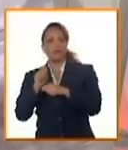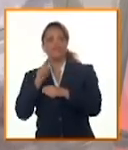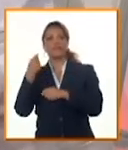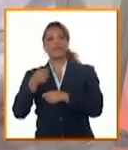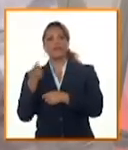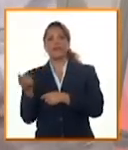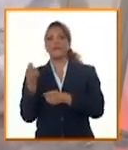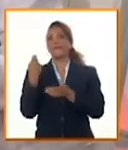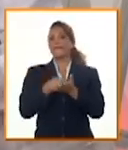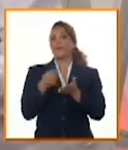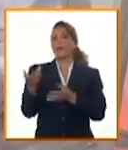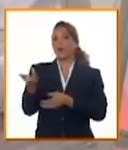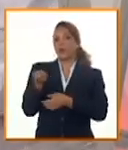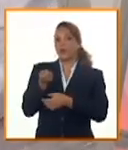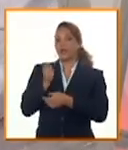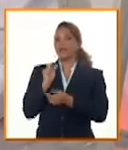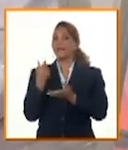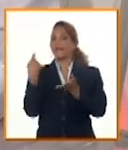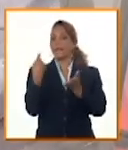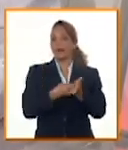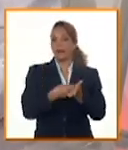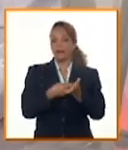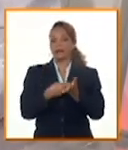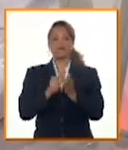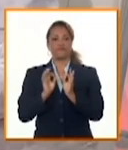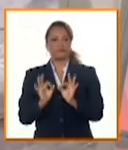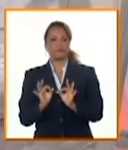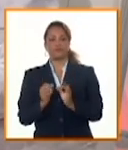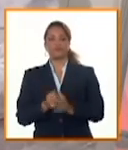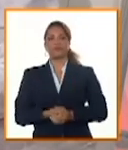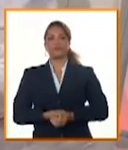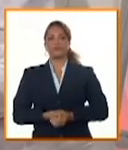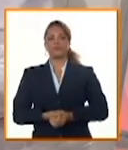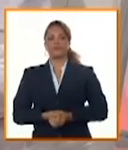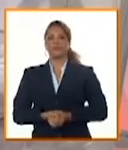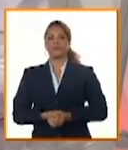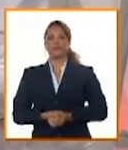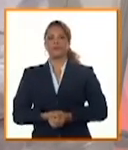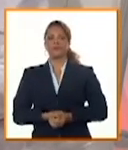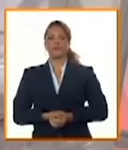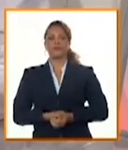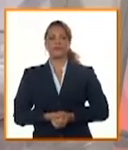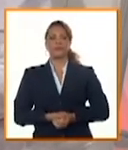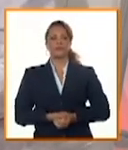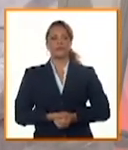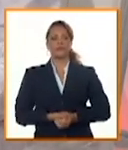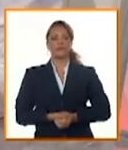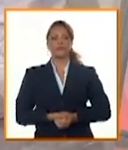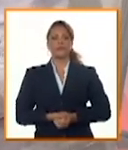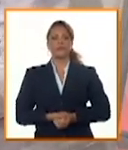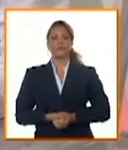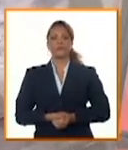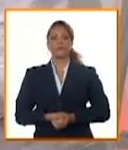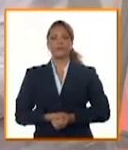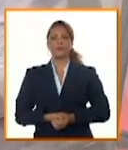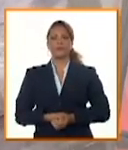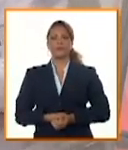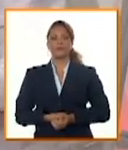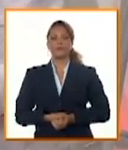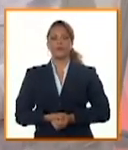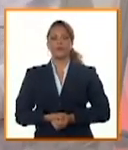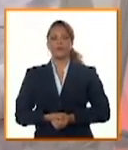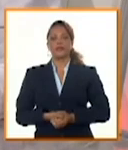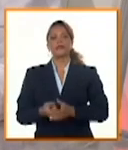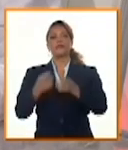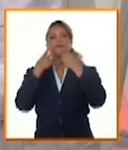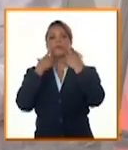cobrar y pagar la contraparte de esa de esa actividad comercial y es importante entre todos los actores económicos